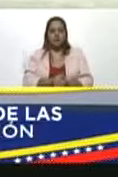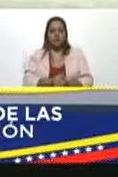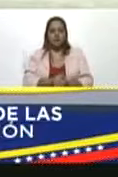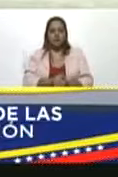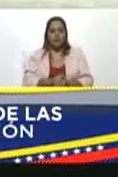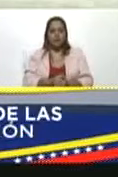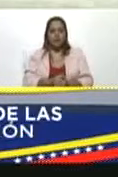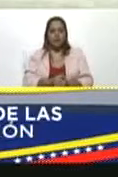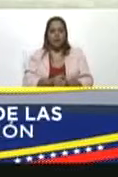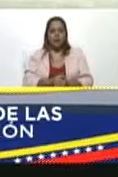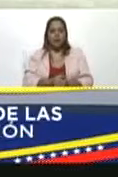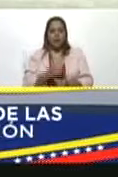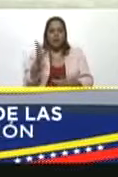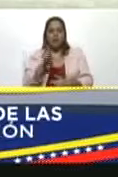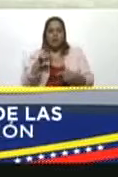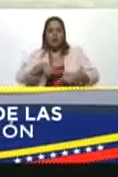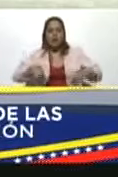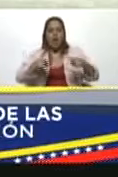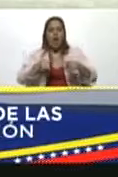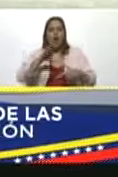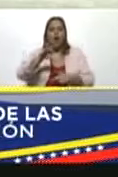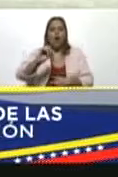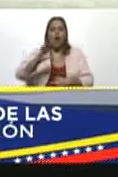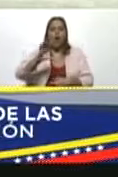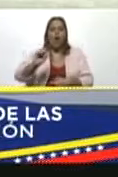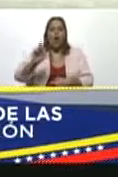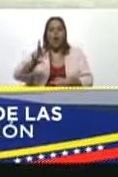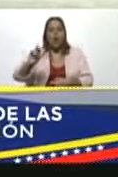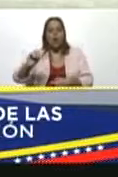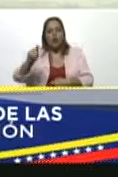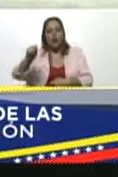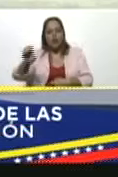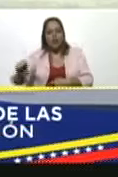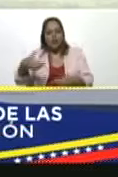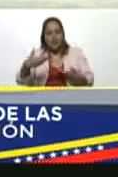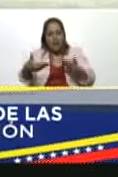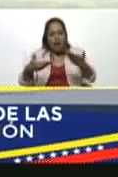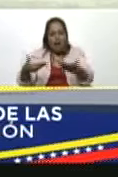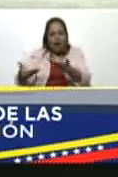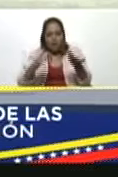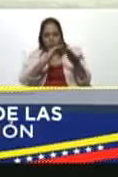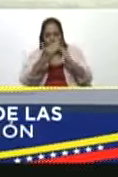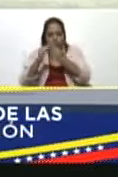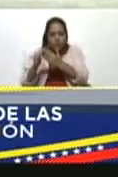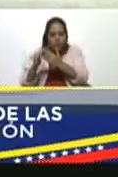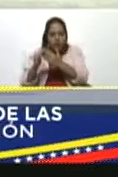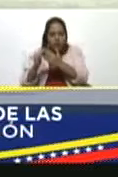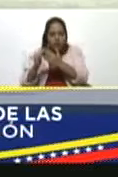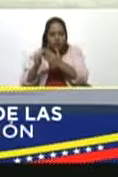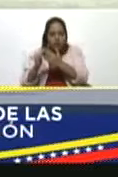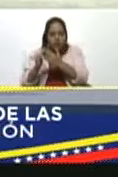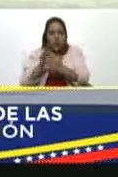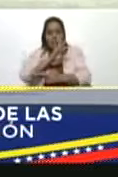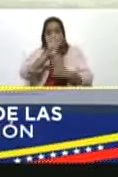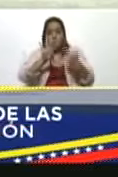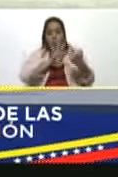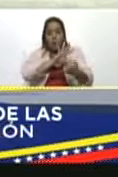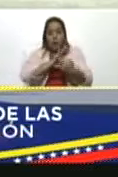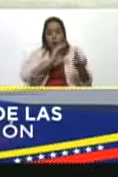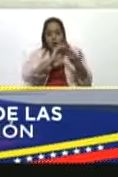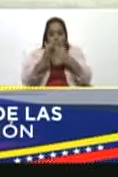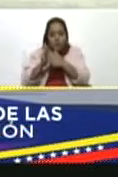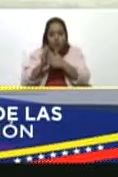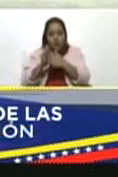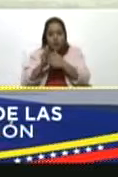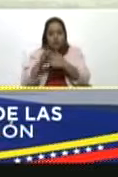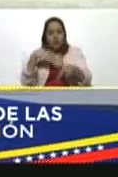Venimos de Cocorote, porque le entregamos a las comunas de Cocorote, 4 comunas, 48